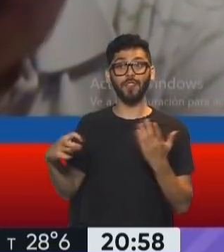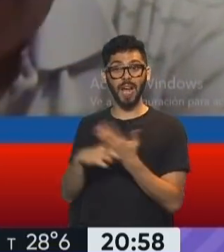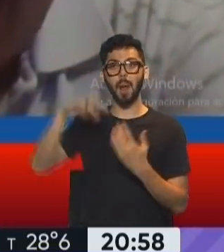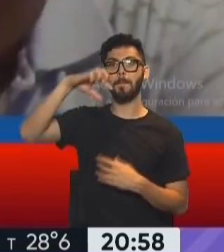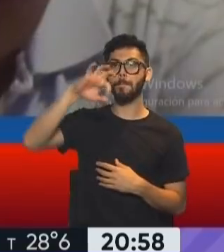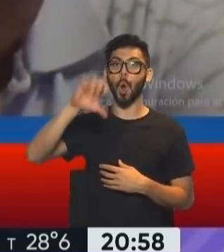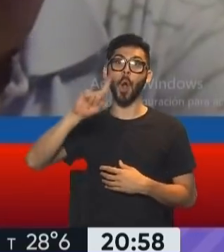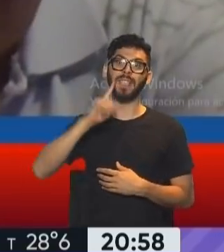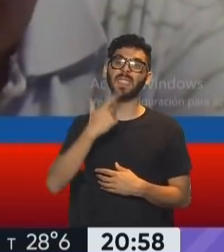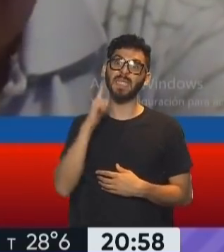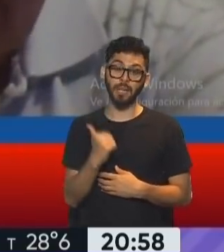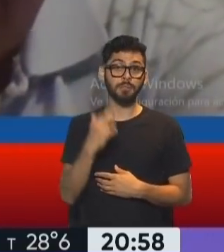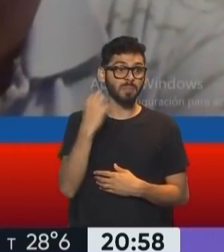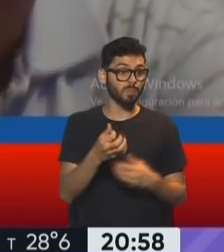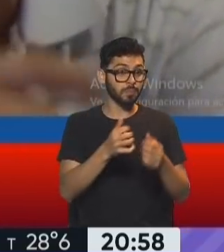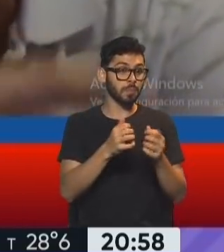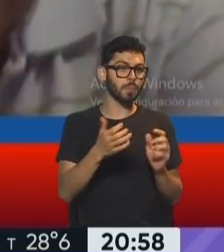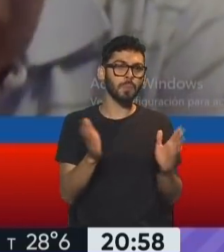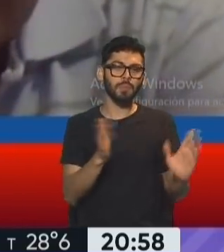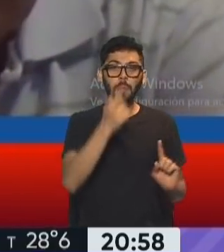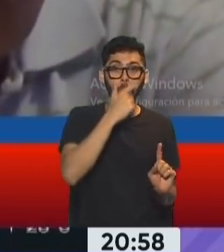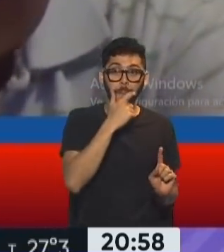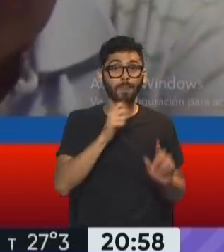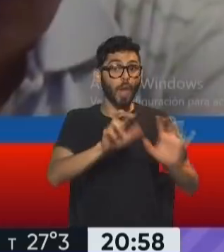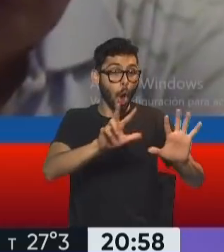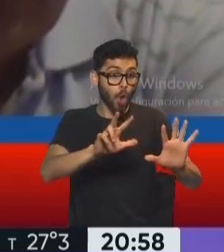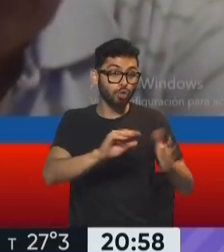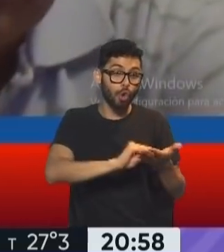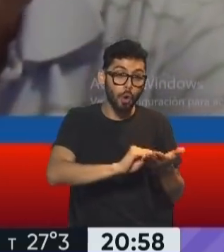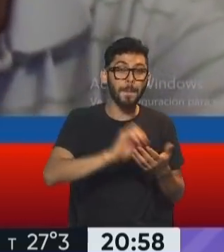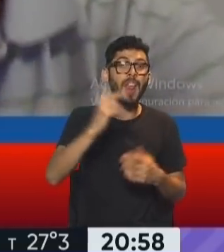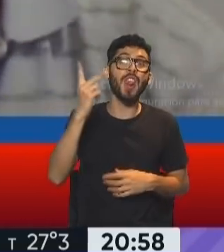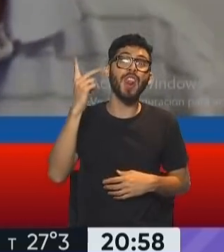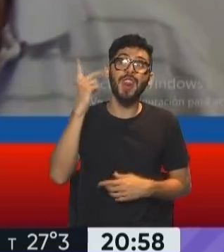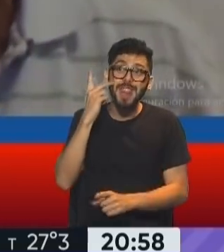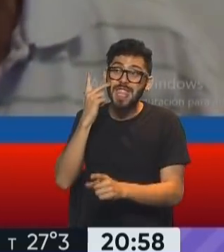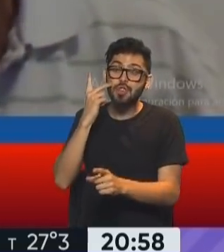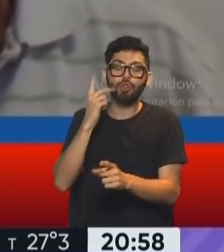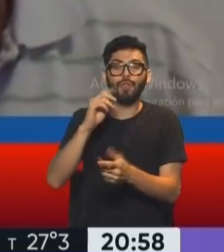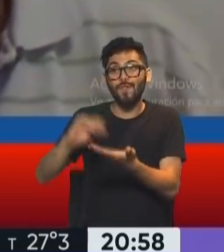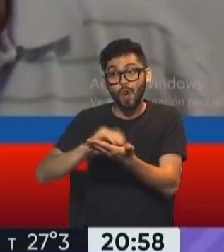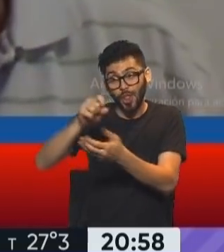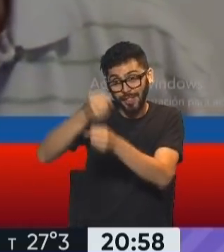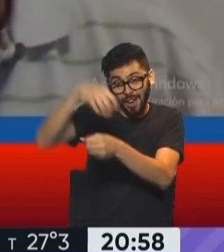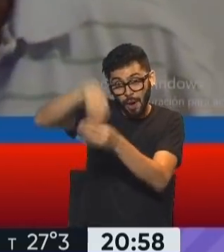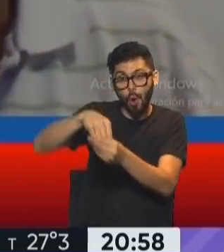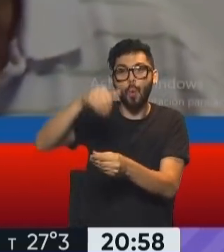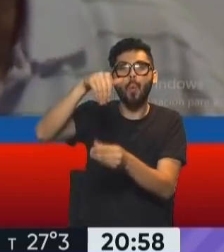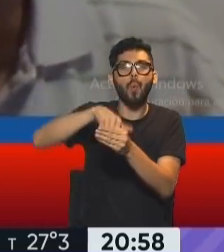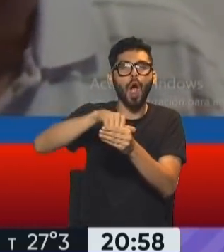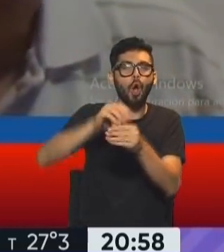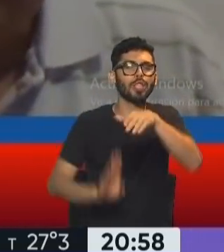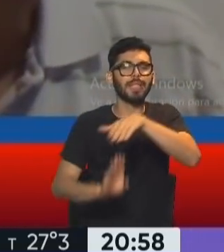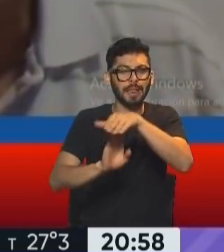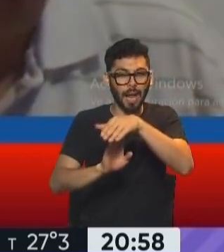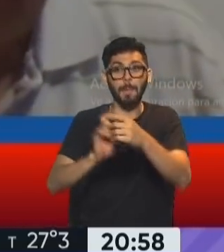a procesar a 8 funcionarios del macrismo, a 18 funcionarios corruptos del Banco de la Nación Argentina y del Banco Central,